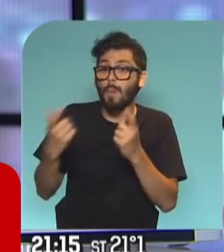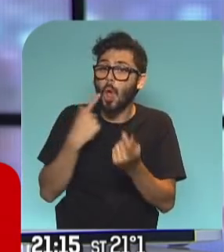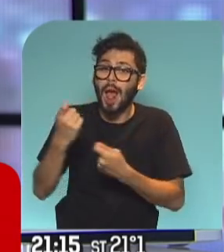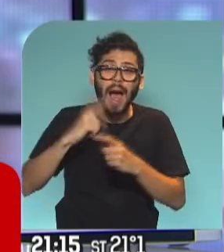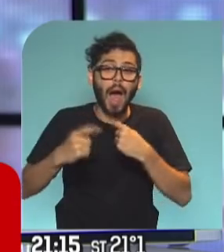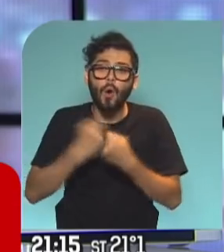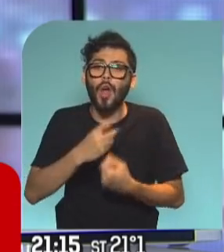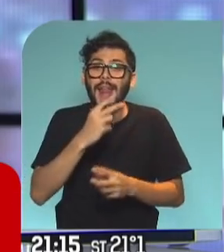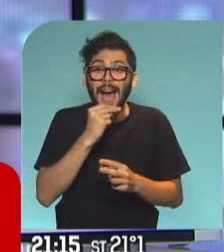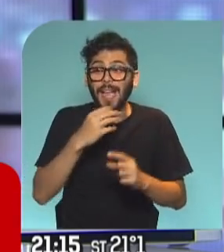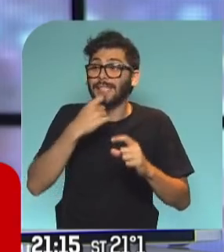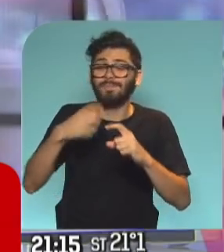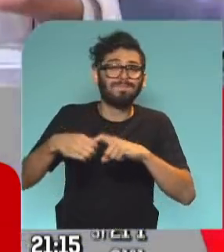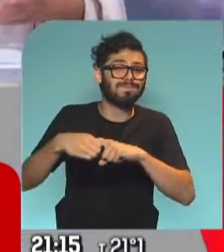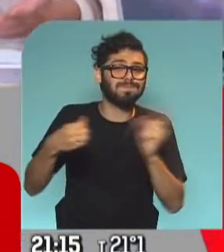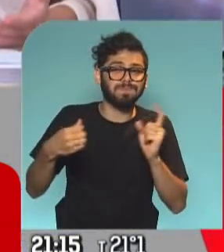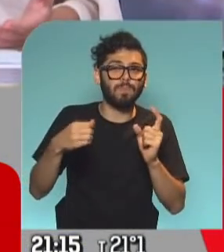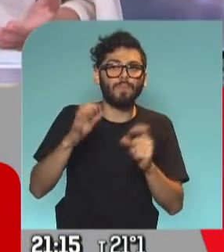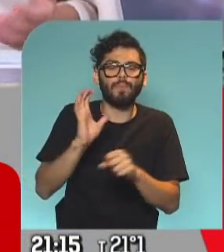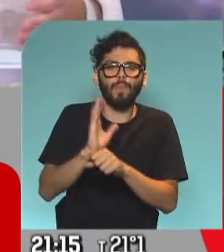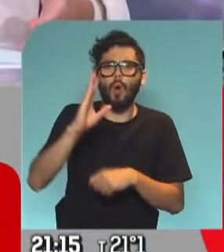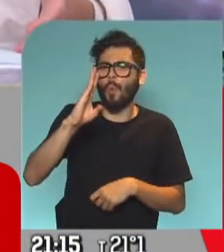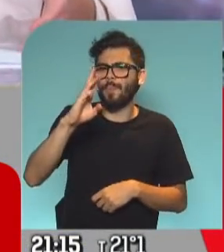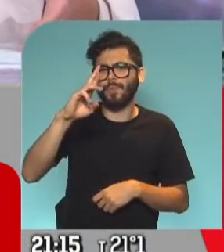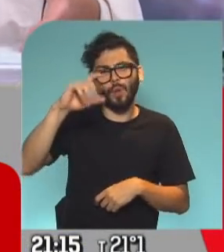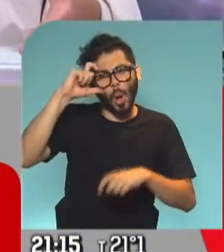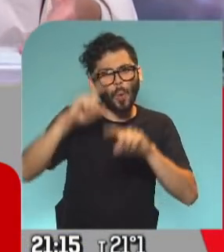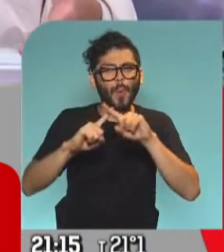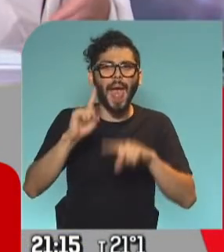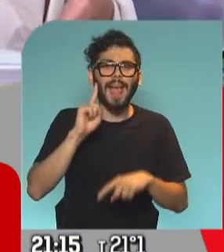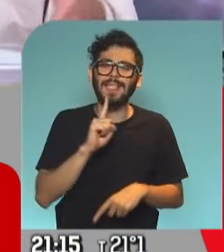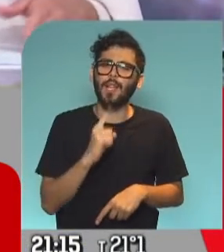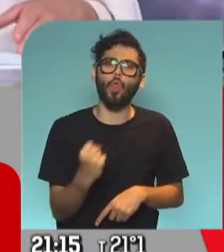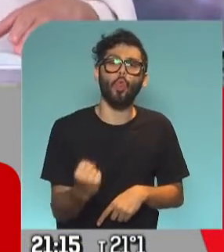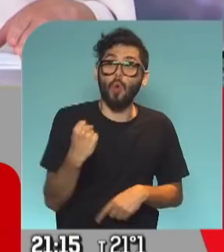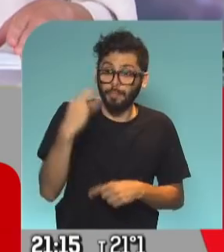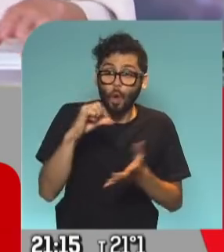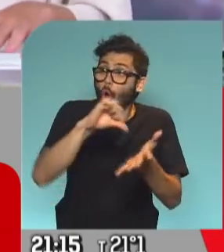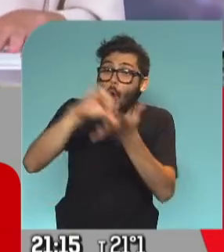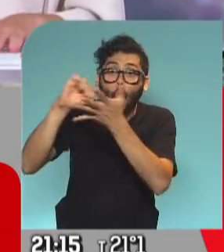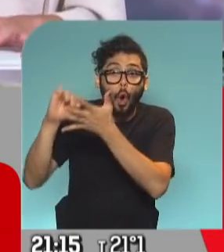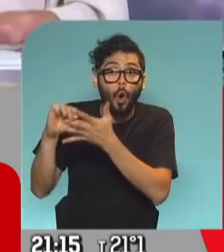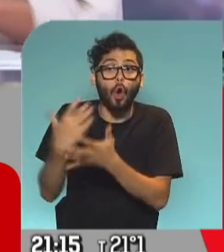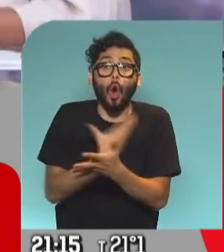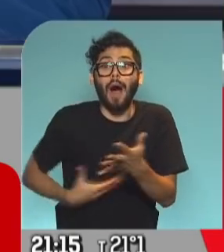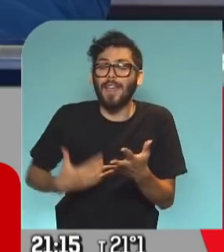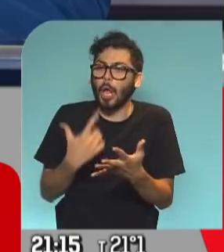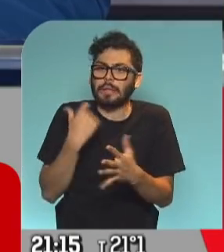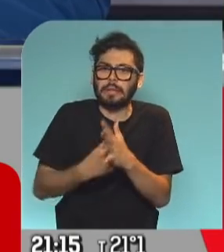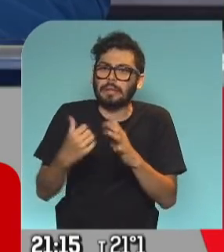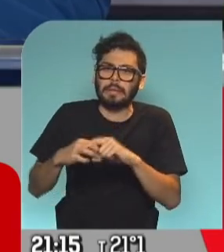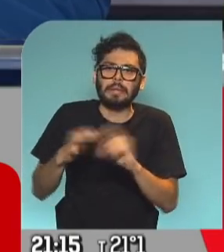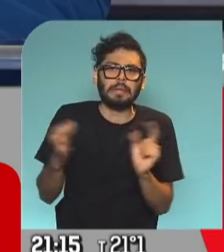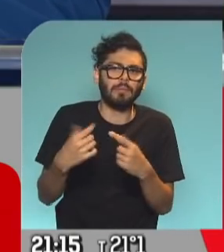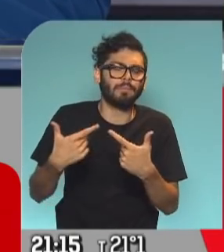de acuerdo, lo cual va a ser ese llamado Brexit duro que están tratando de evitar todos los gobiernos, incluso el anterior. Perdón, ahora, Yelén, cómo la